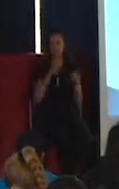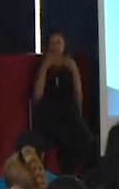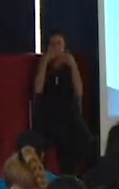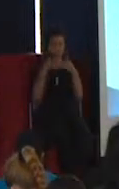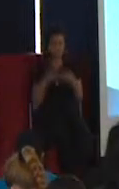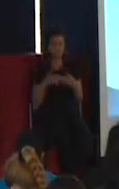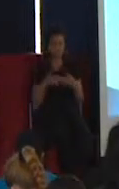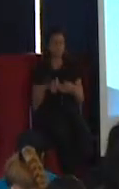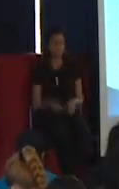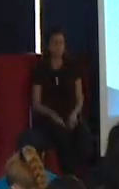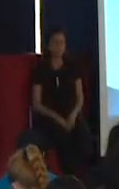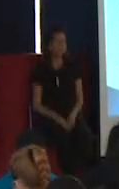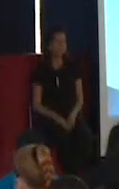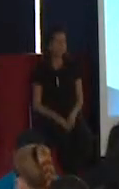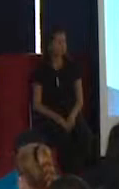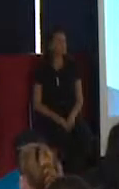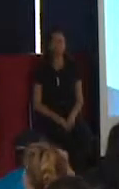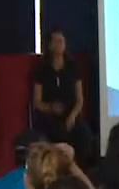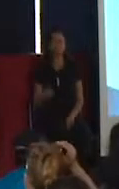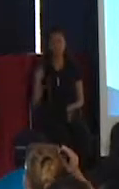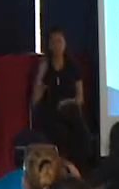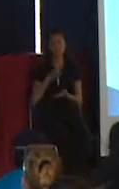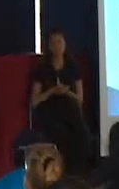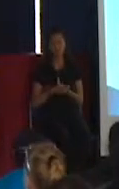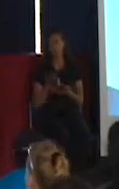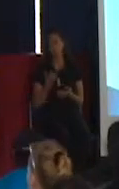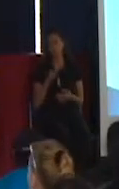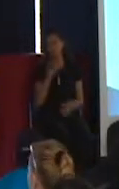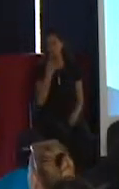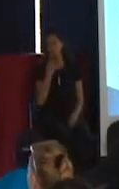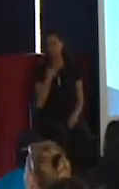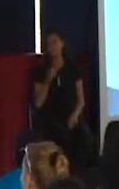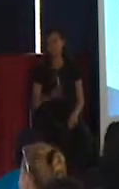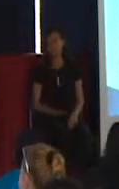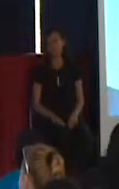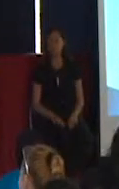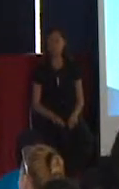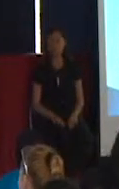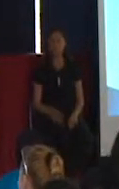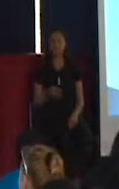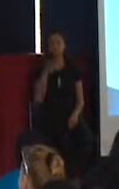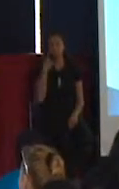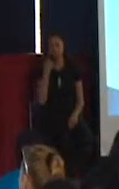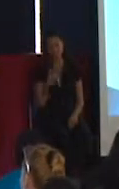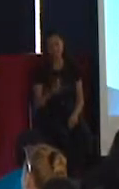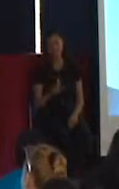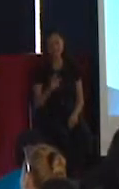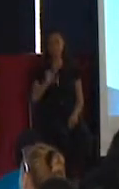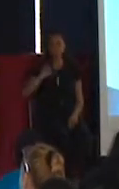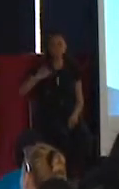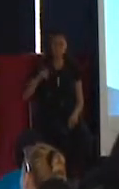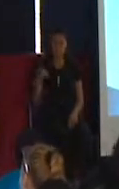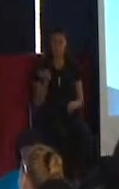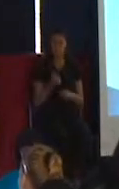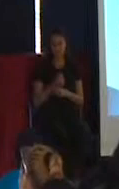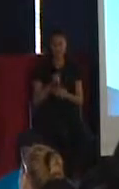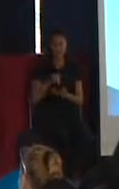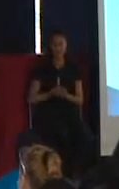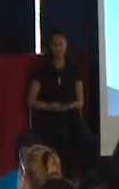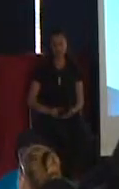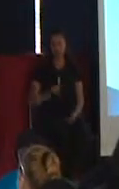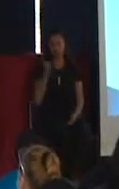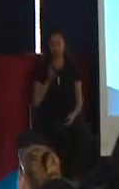discapacidad. Entonces ahí ya nos están diciendo, mire, efectivamente se va a trabajar en eso,